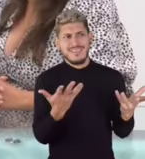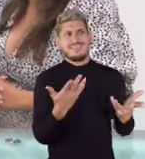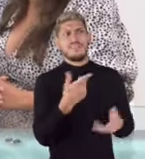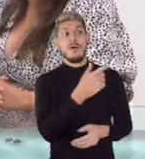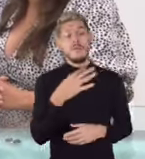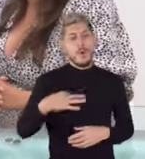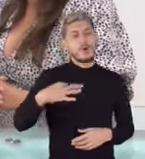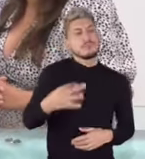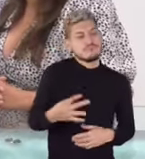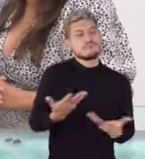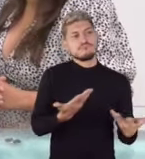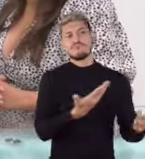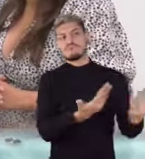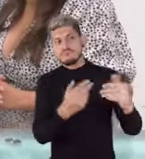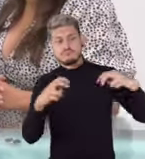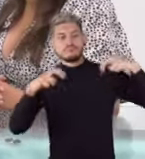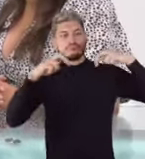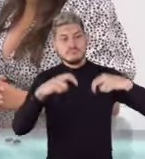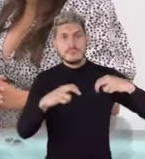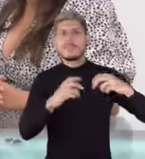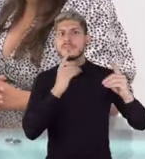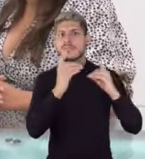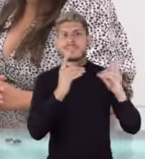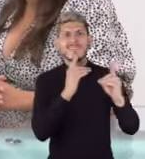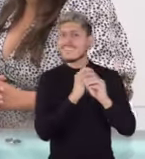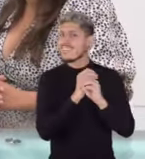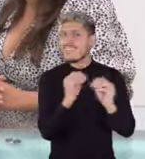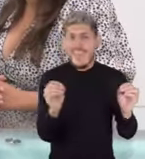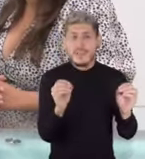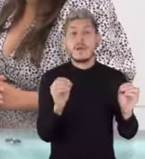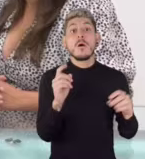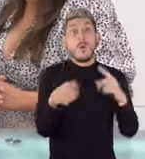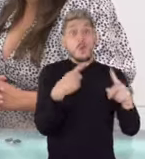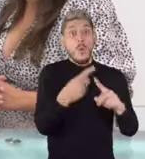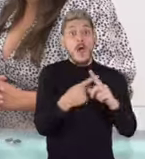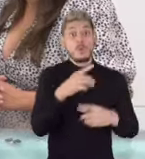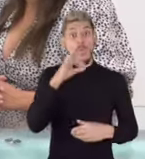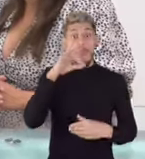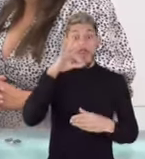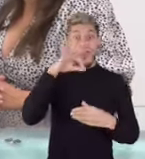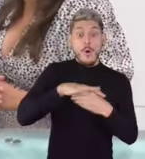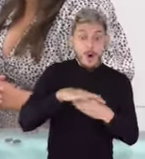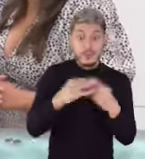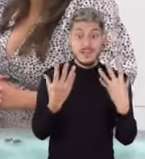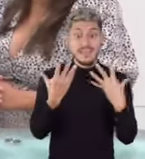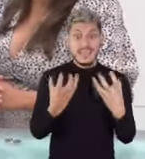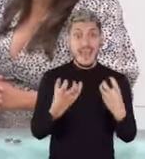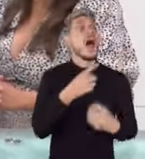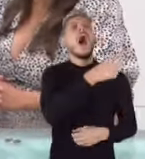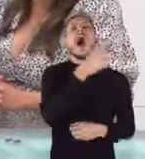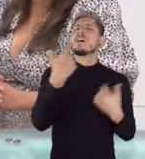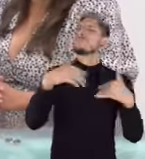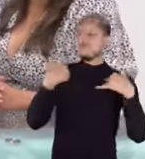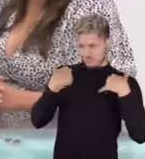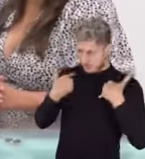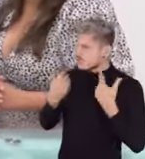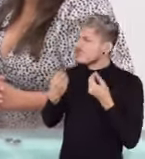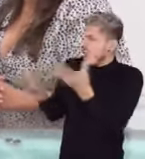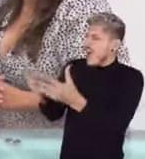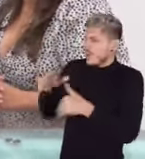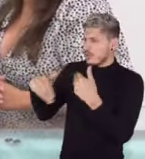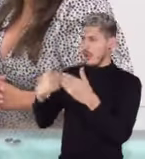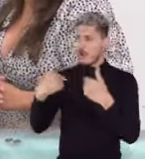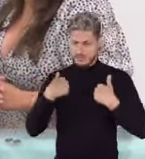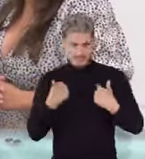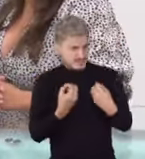política, y qué pena decirlo, porque claro, cuando se necesitan votos ahí sí ofrecen, ¿no? Todo. Pero cuando realmente es hora de